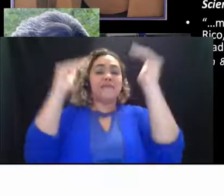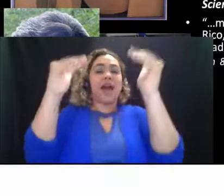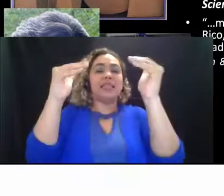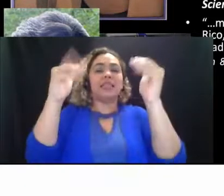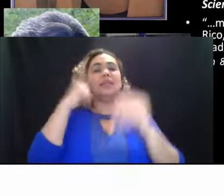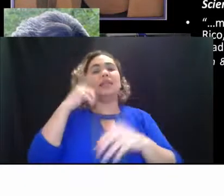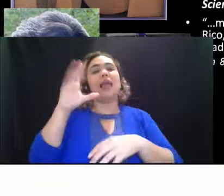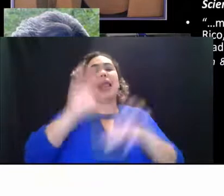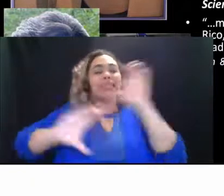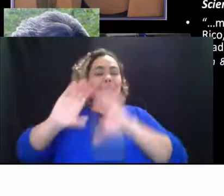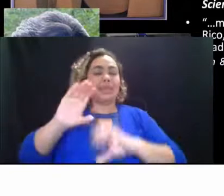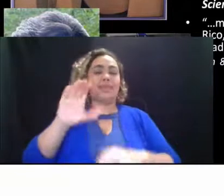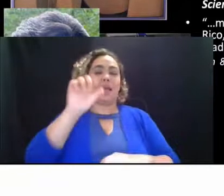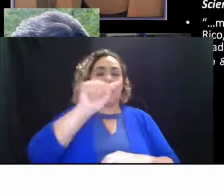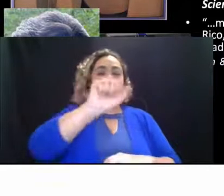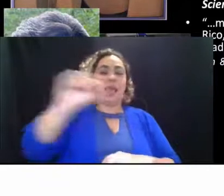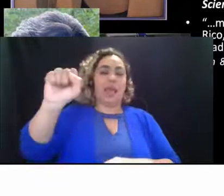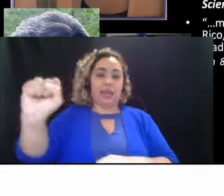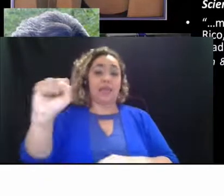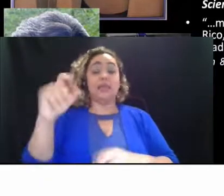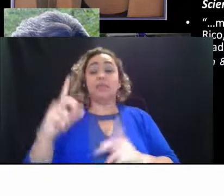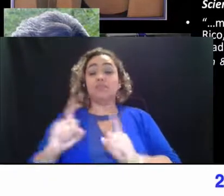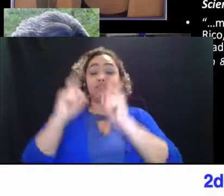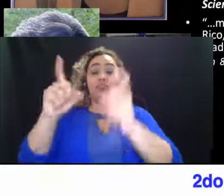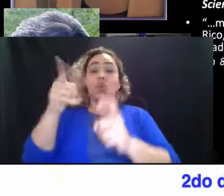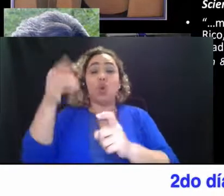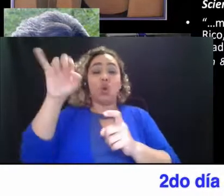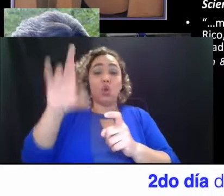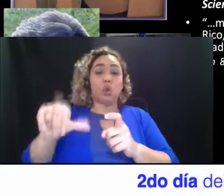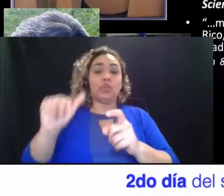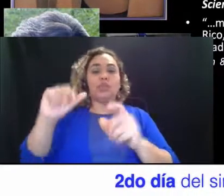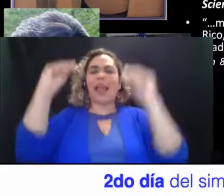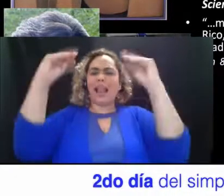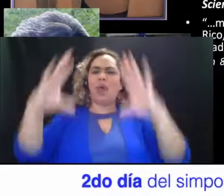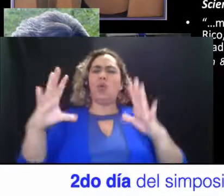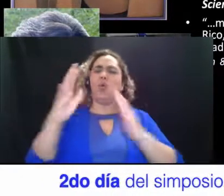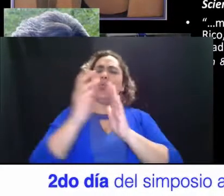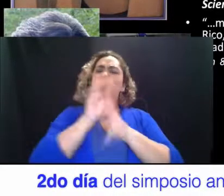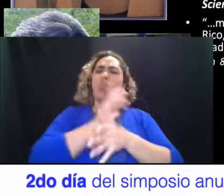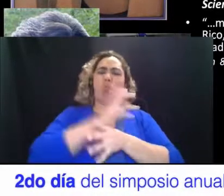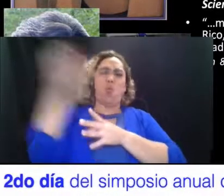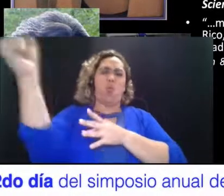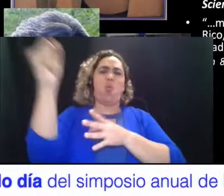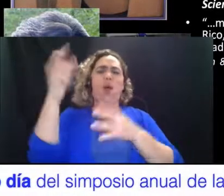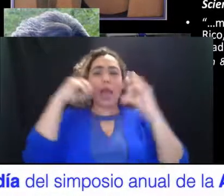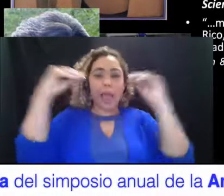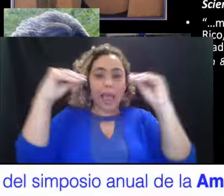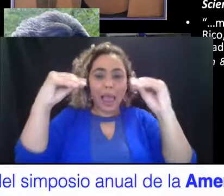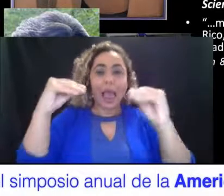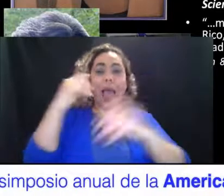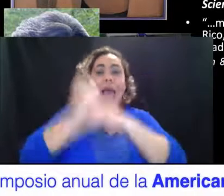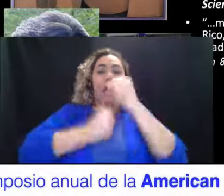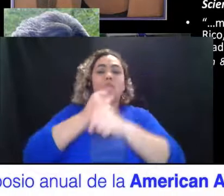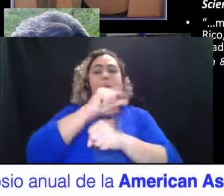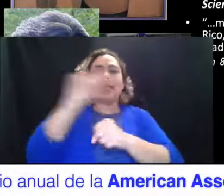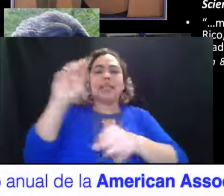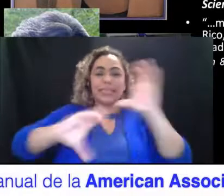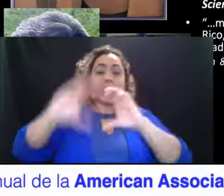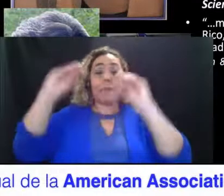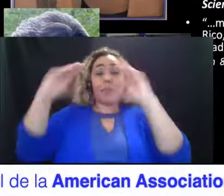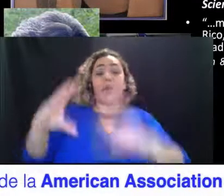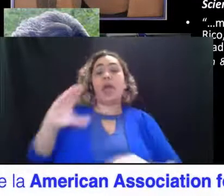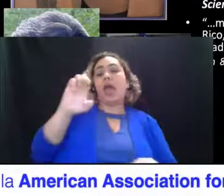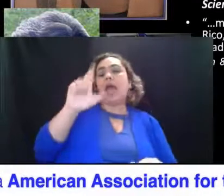inglés, otorga el premio Lucy Gaspar a la excelencia en educación en ciencias para el año 2020 a la profesora